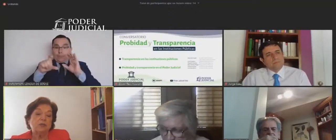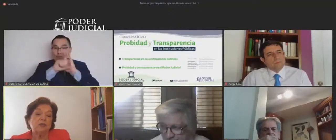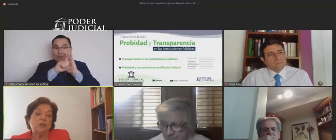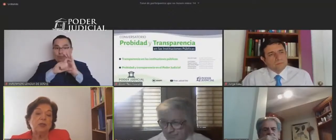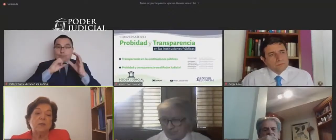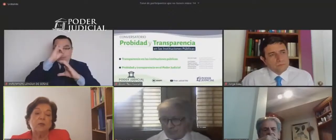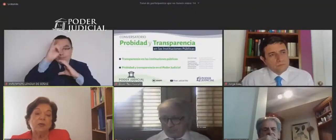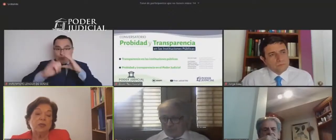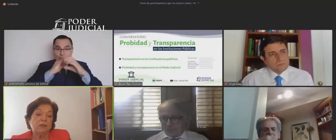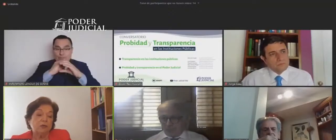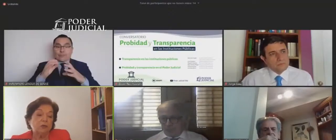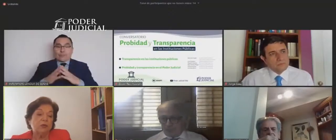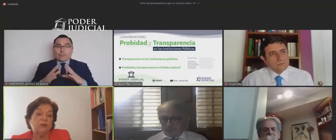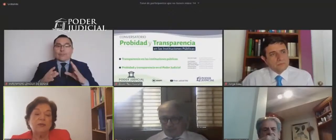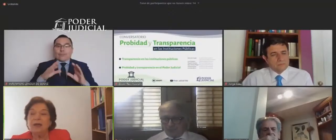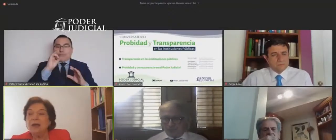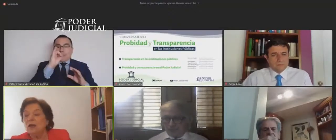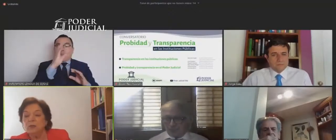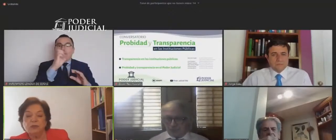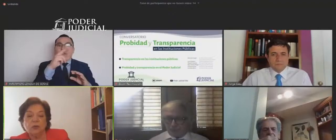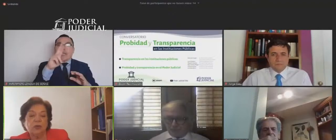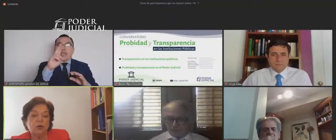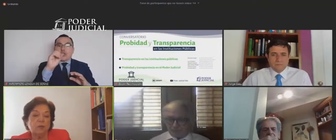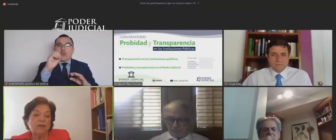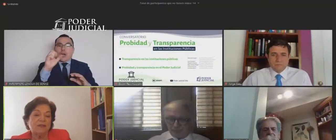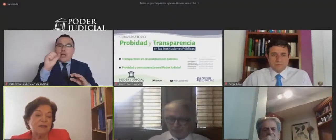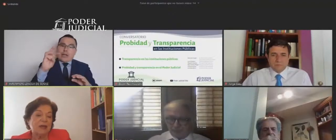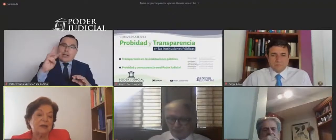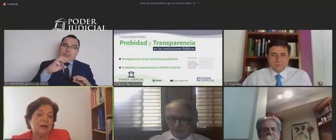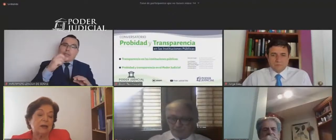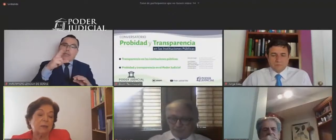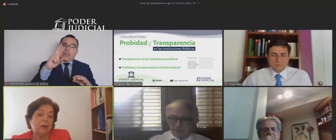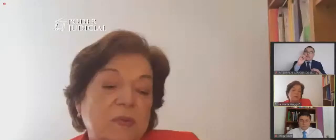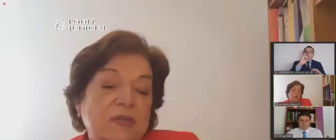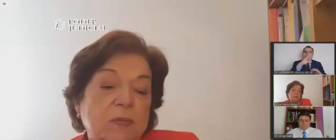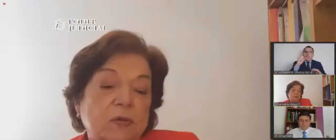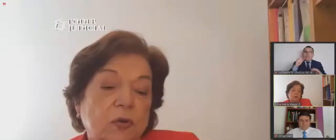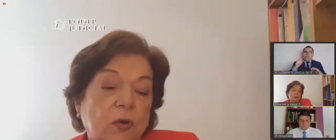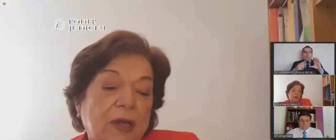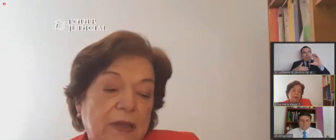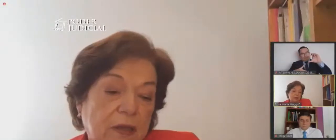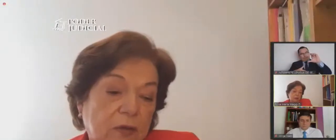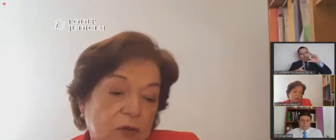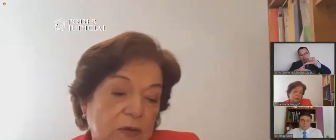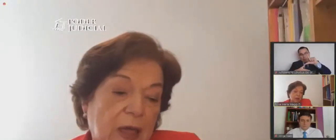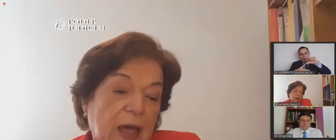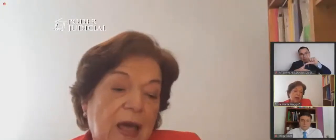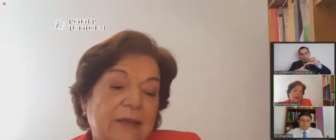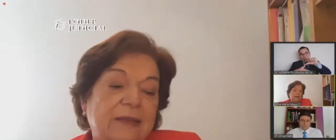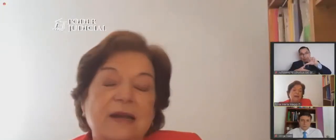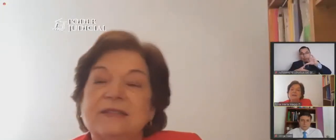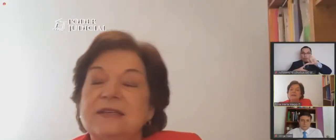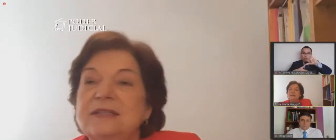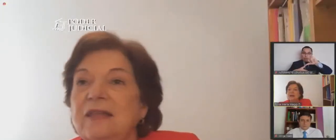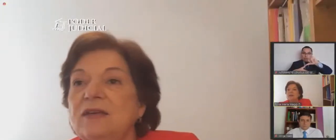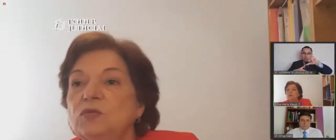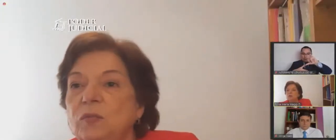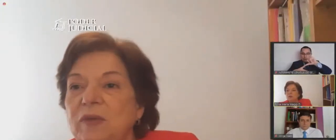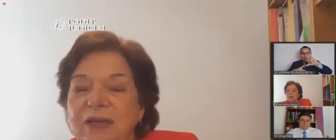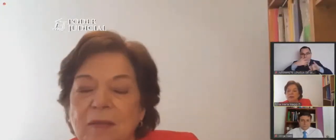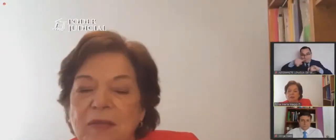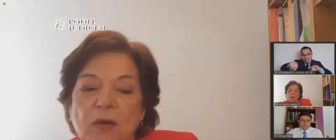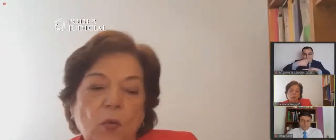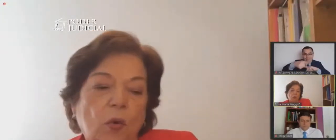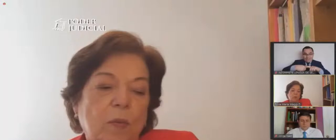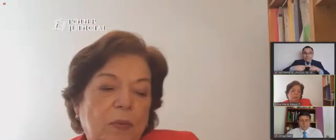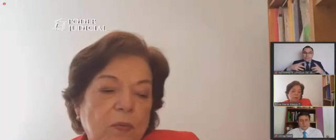en su exposición de motivos justifica la adopción de normas basadas en el respeto de principios éticos ante la necesidad de